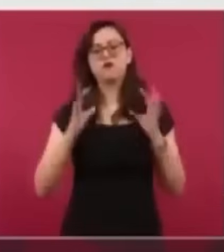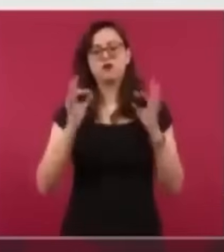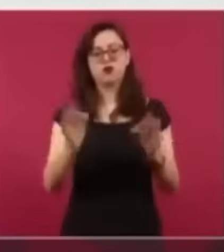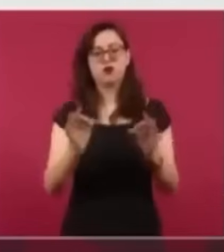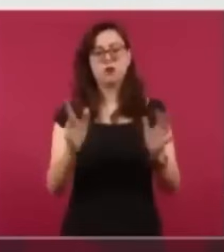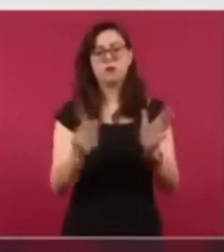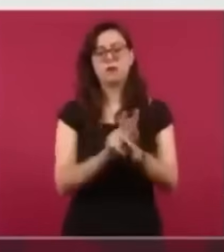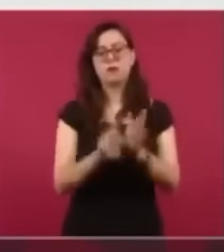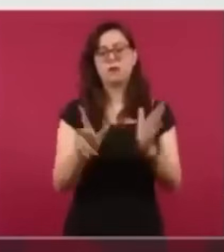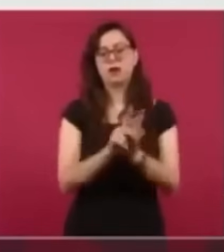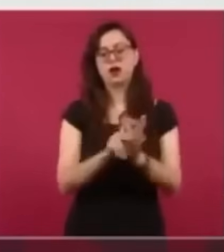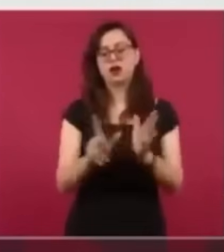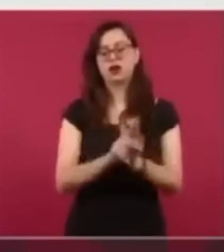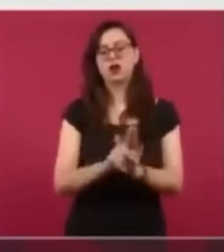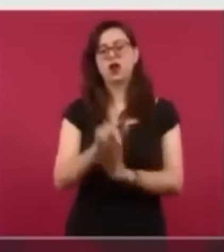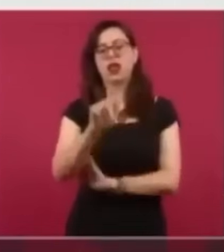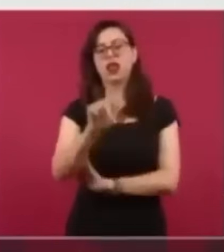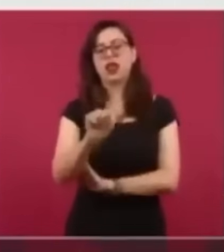intelectuales,